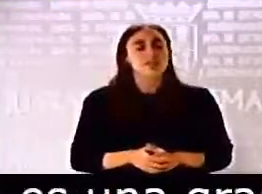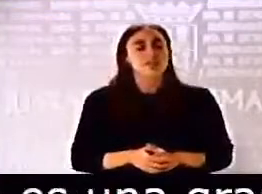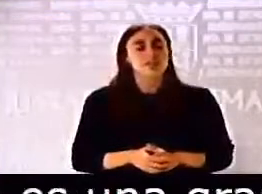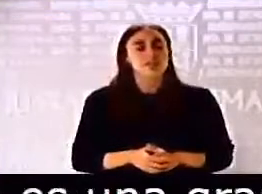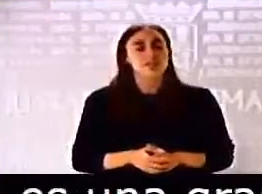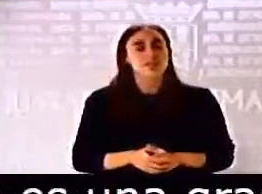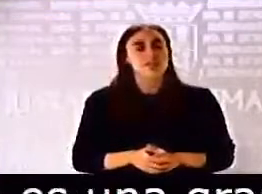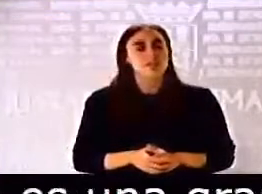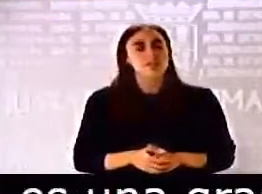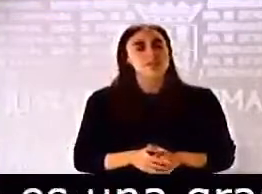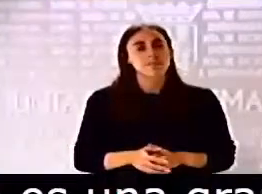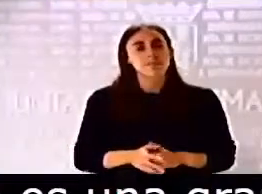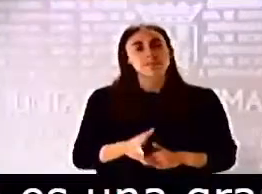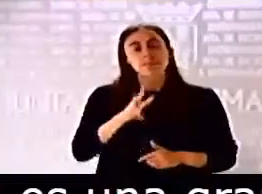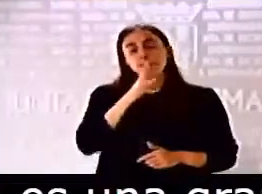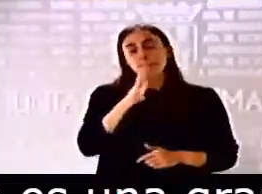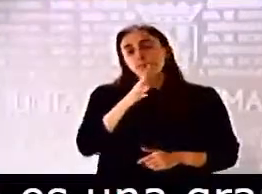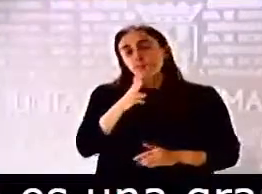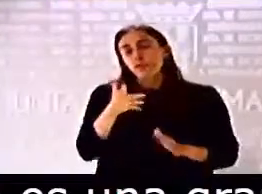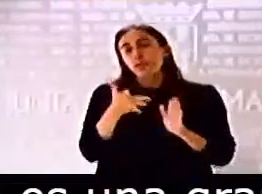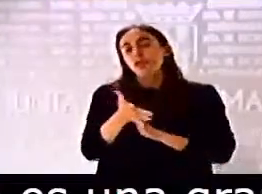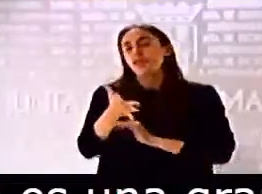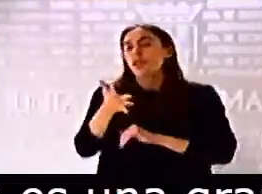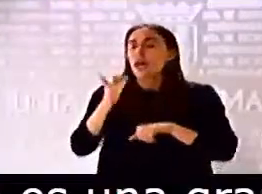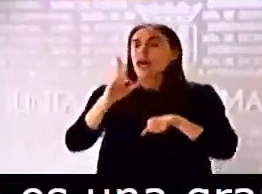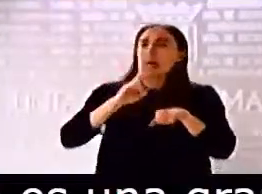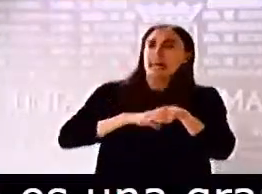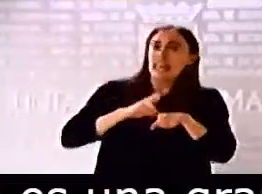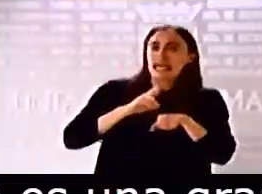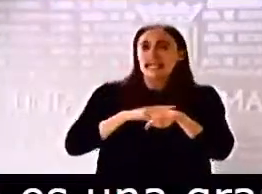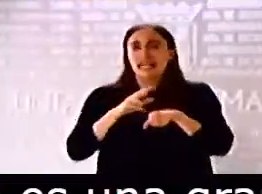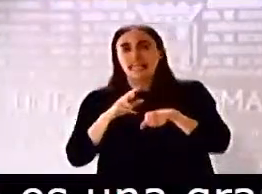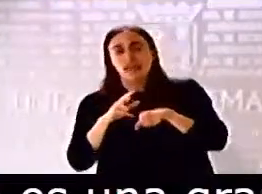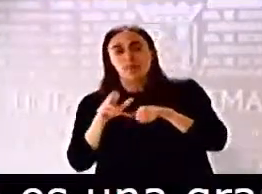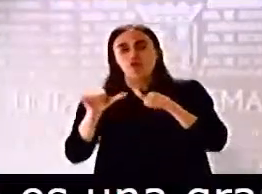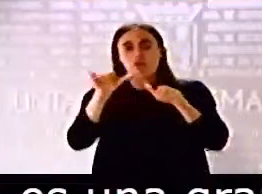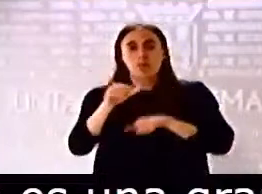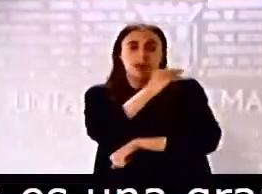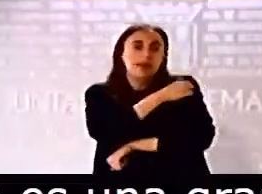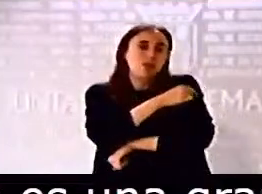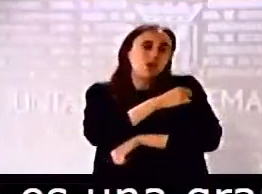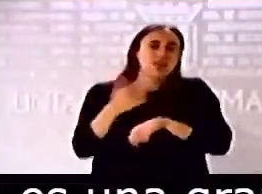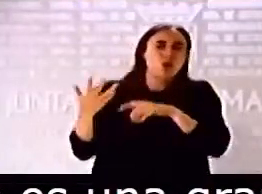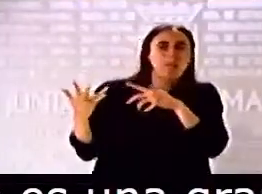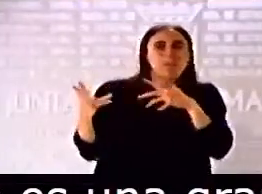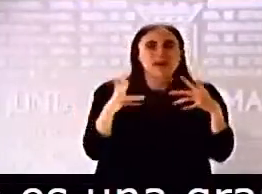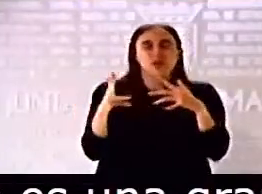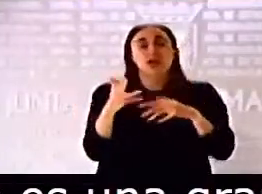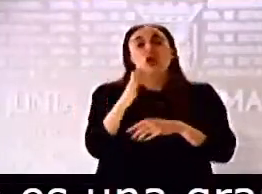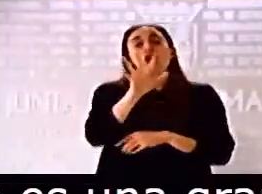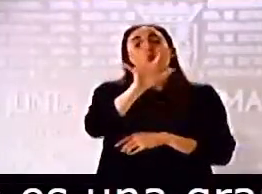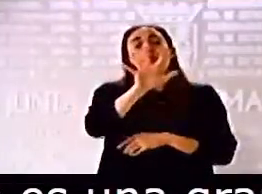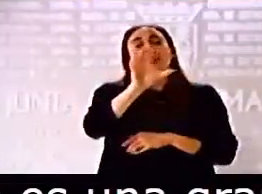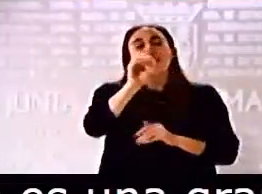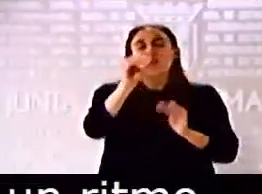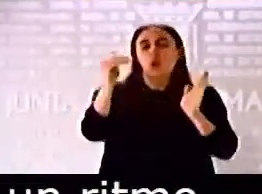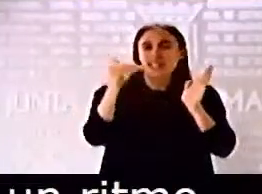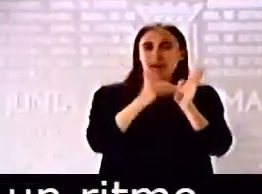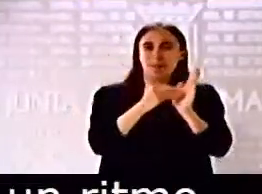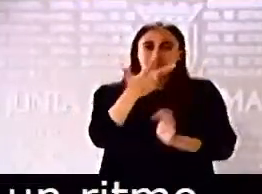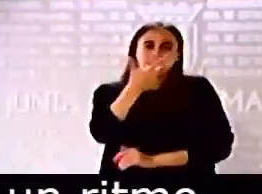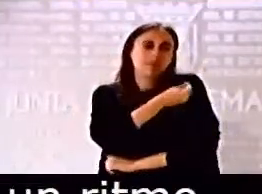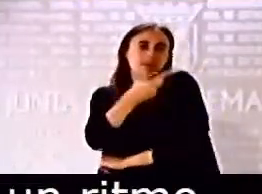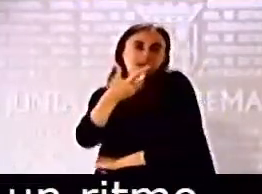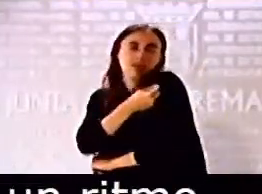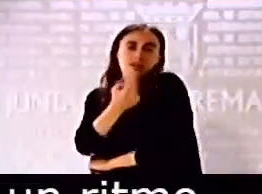pondremos a vacunar a un ritmo aproximado de más de 50.000 dosis a la